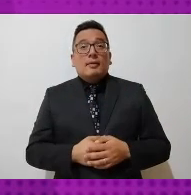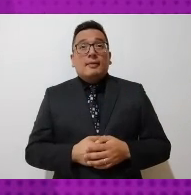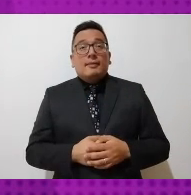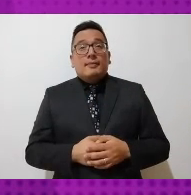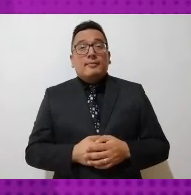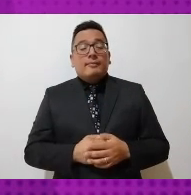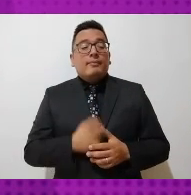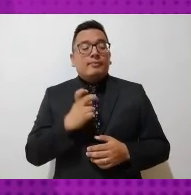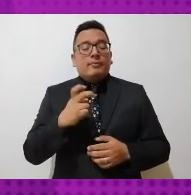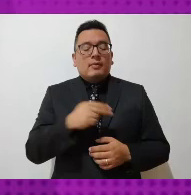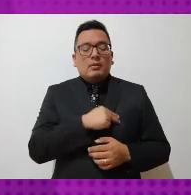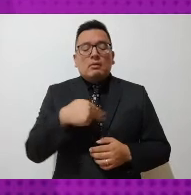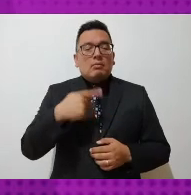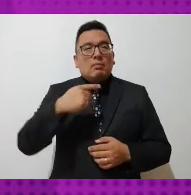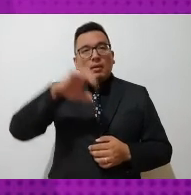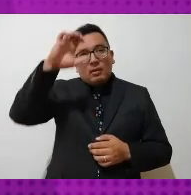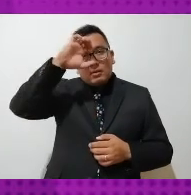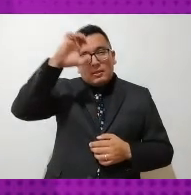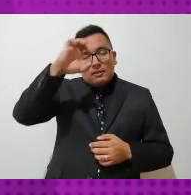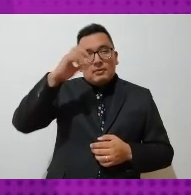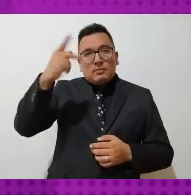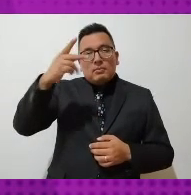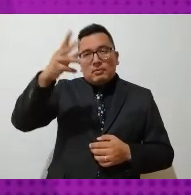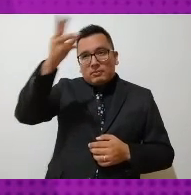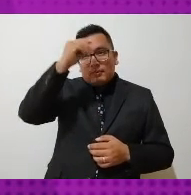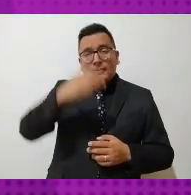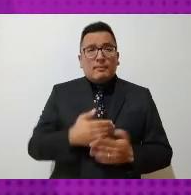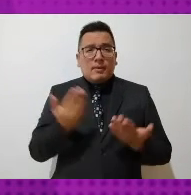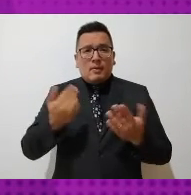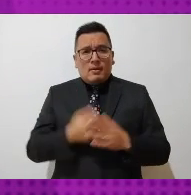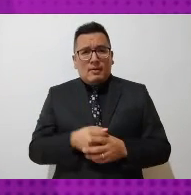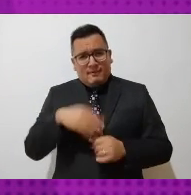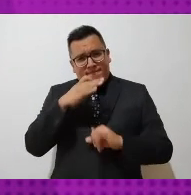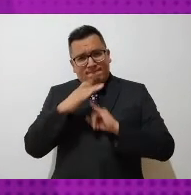bueno, nos llevamos esas experiencias. Nada más te dejaría con una última